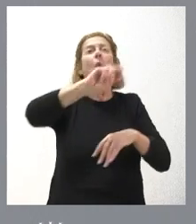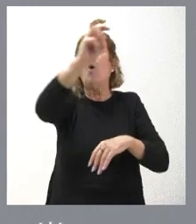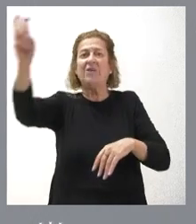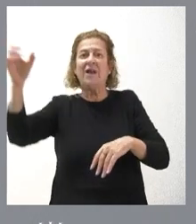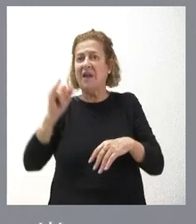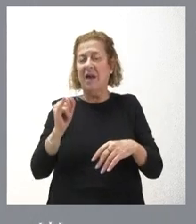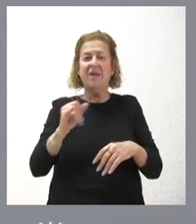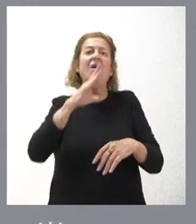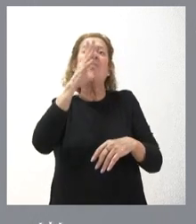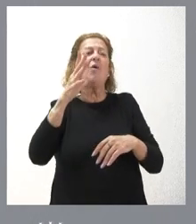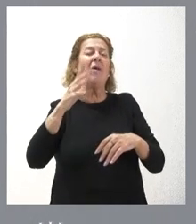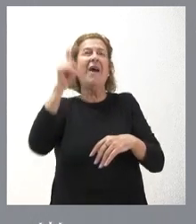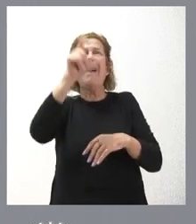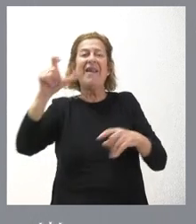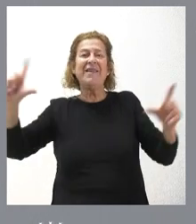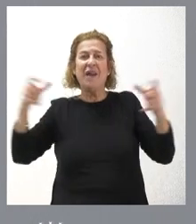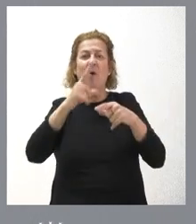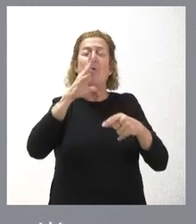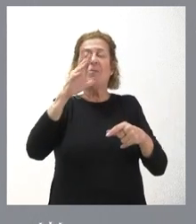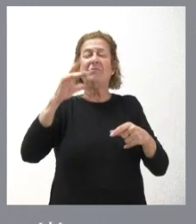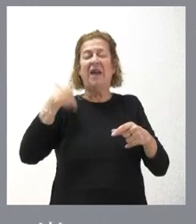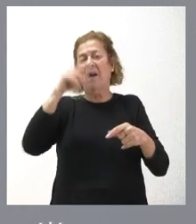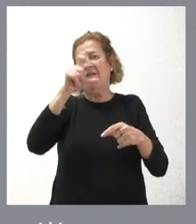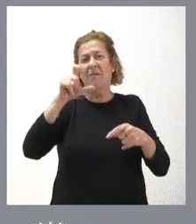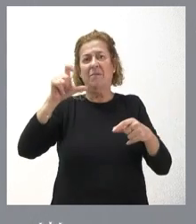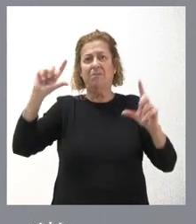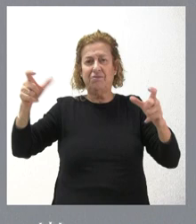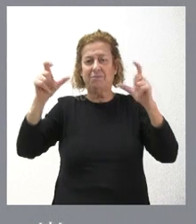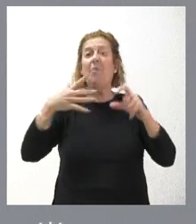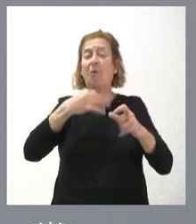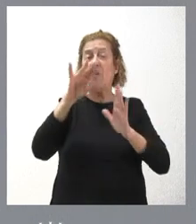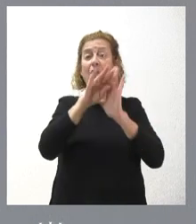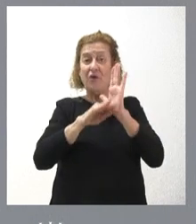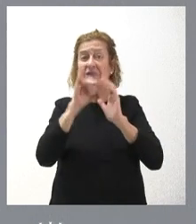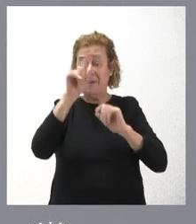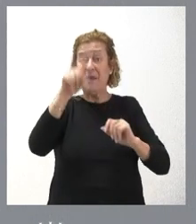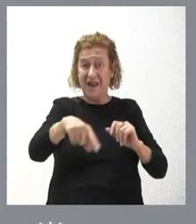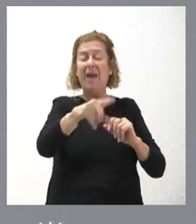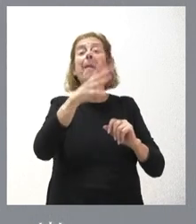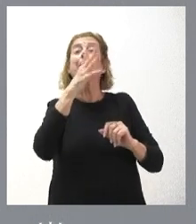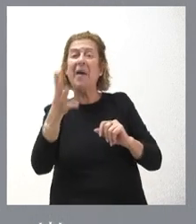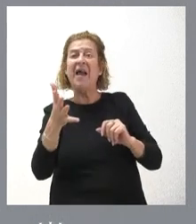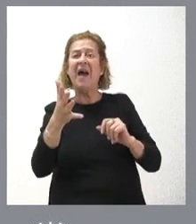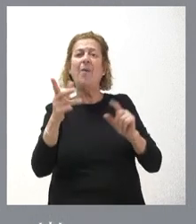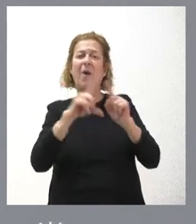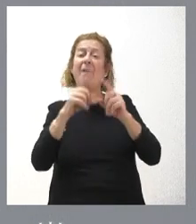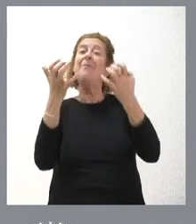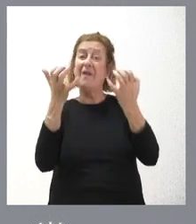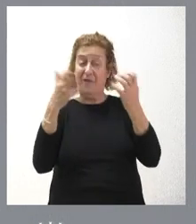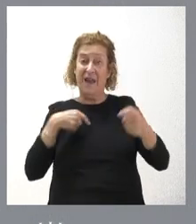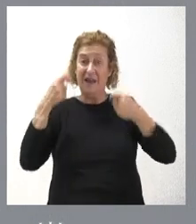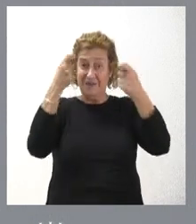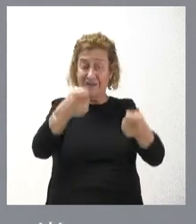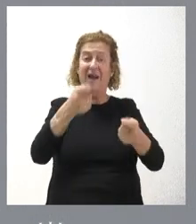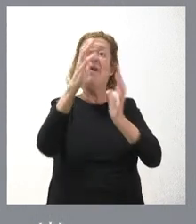de densidad de población sino por cuestión de pérdida de población que a nuestro juicio reúnen condiciones para ser beneficiarias de